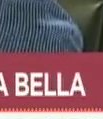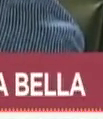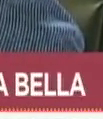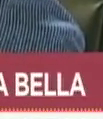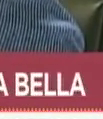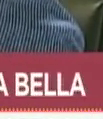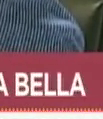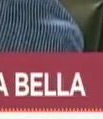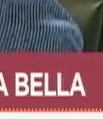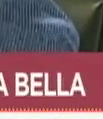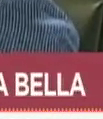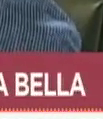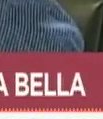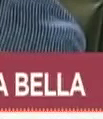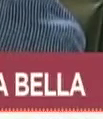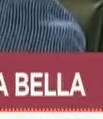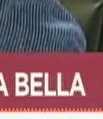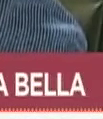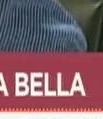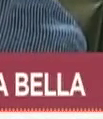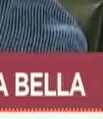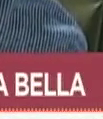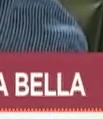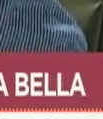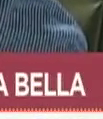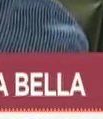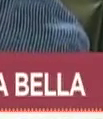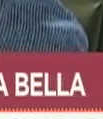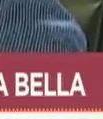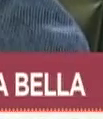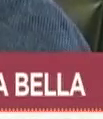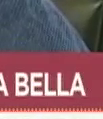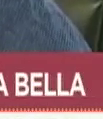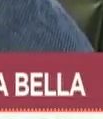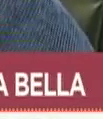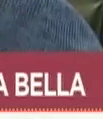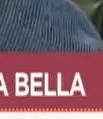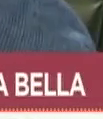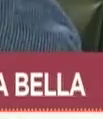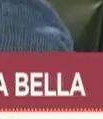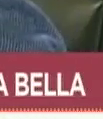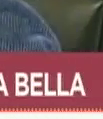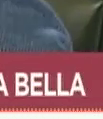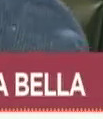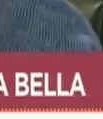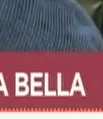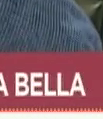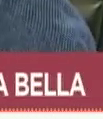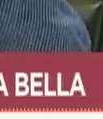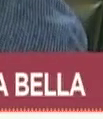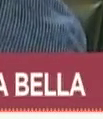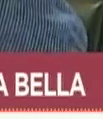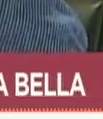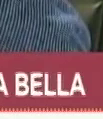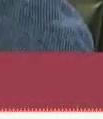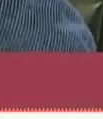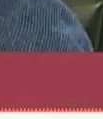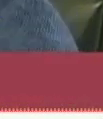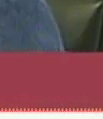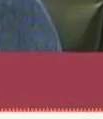que lucha, un pueblo que no se rinde y un pueblo que en programas como este, en planes como